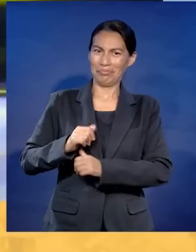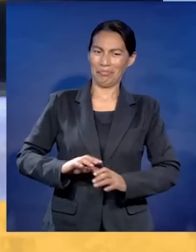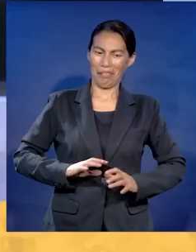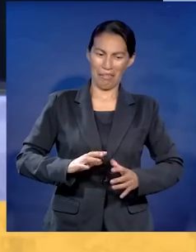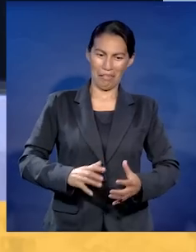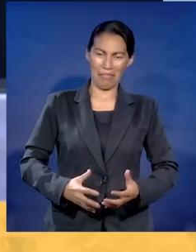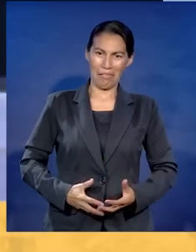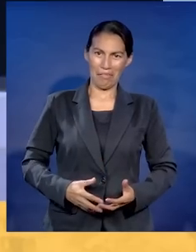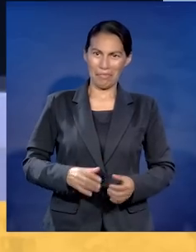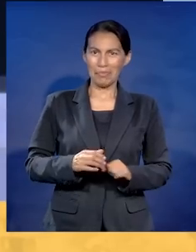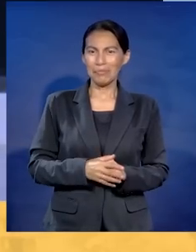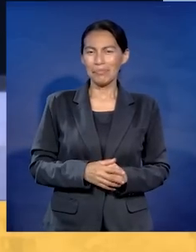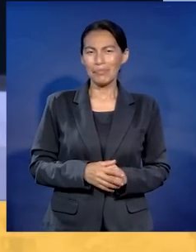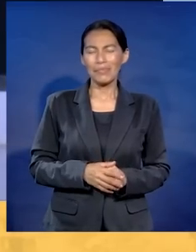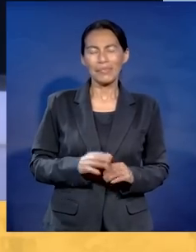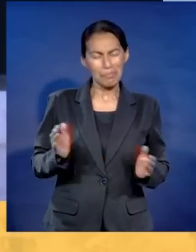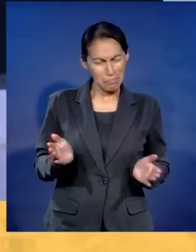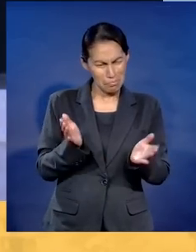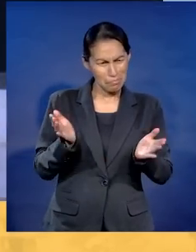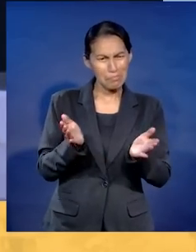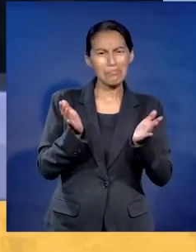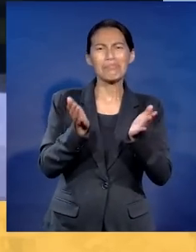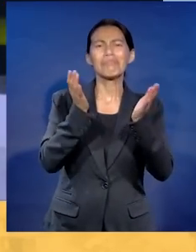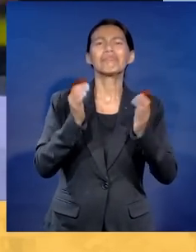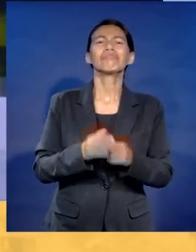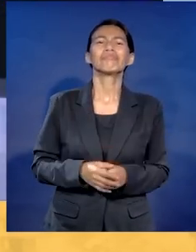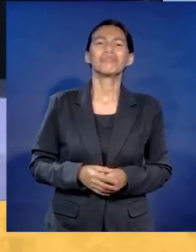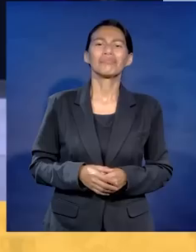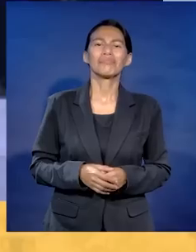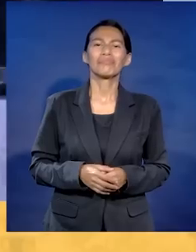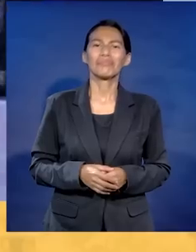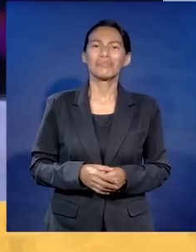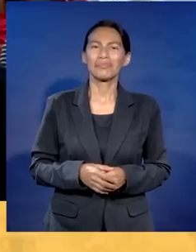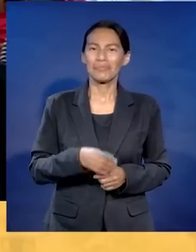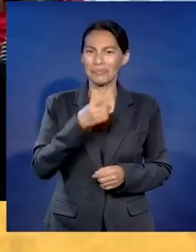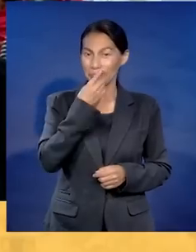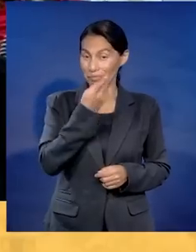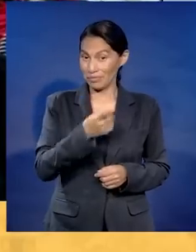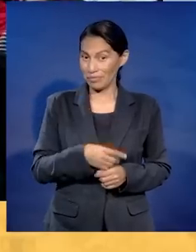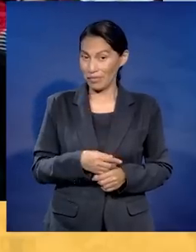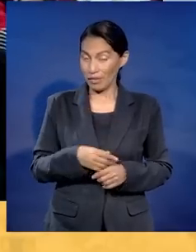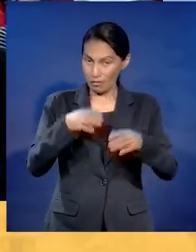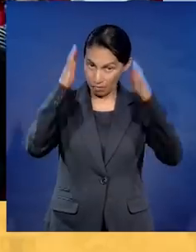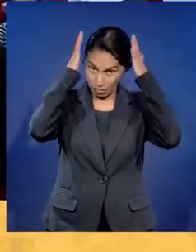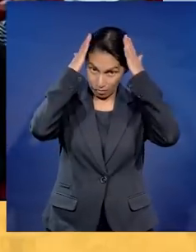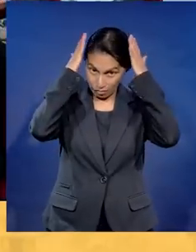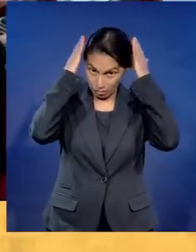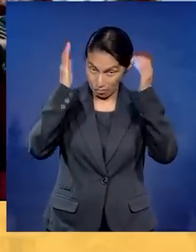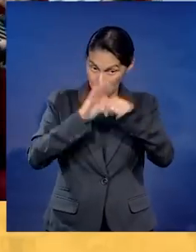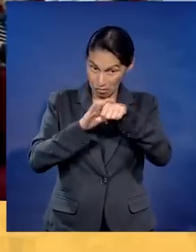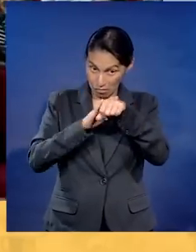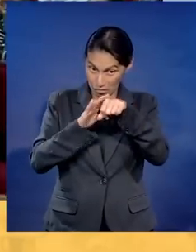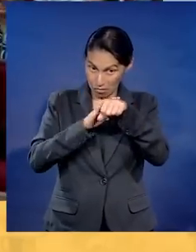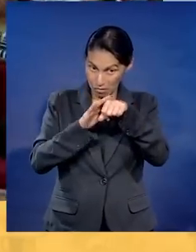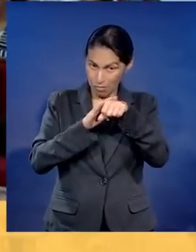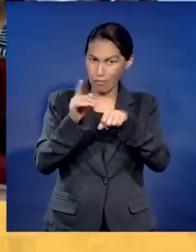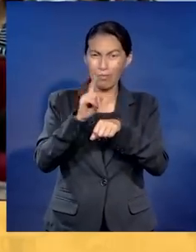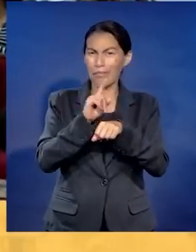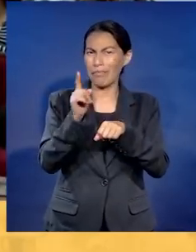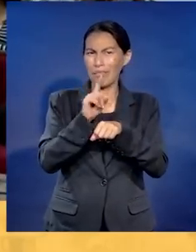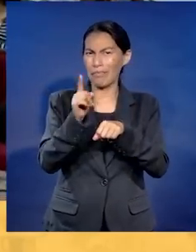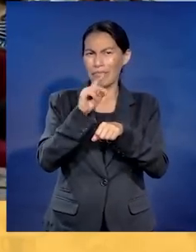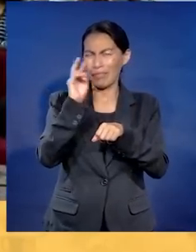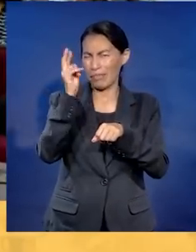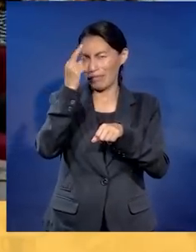parece sargento, porque tienes pelotón por delante. Mi vida, échele porras, échele porras. Mira, es que ya me estoy